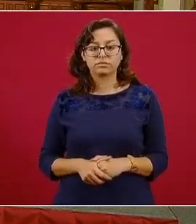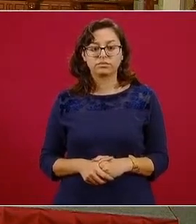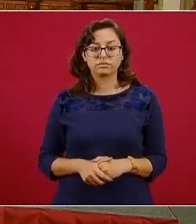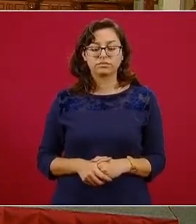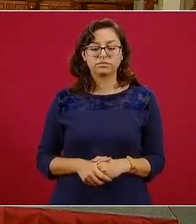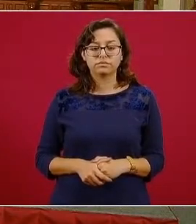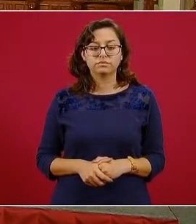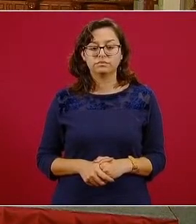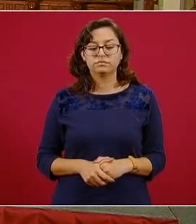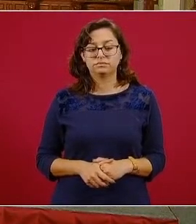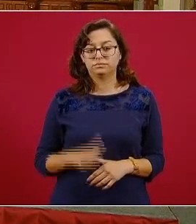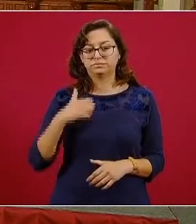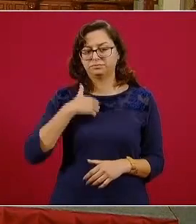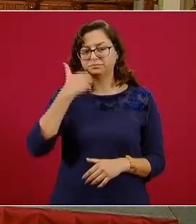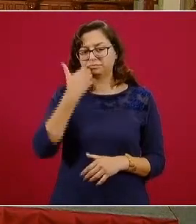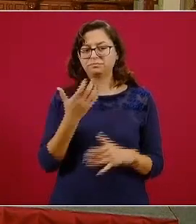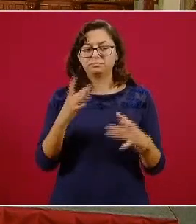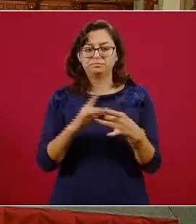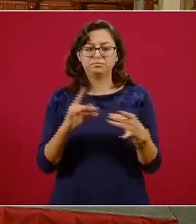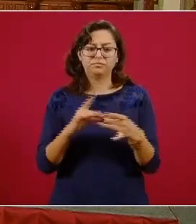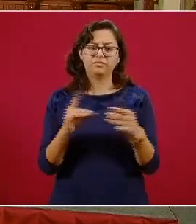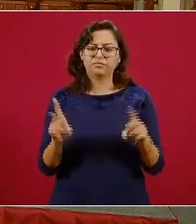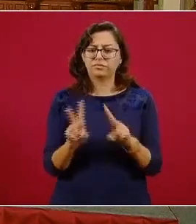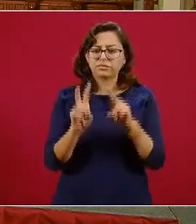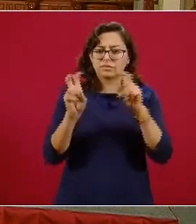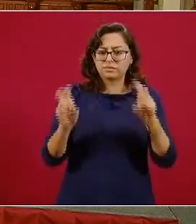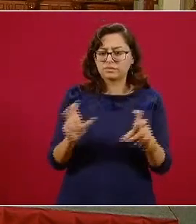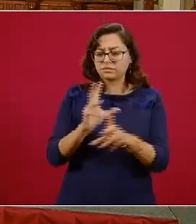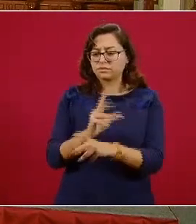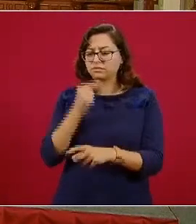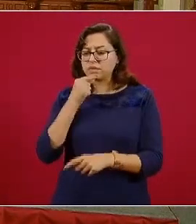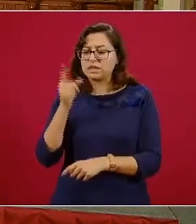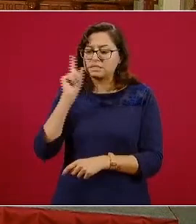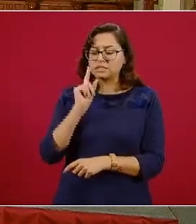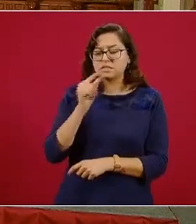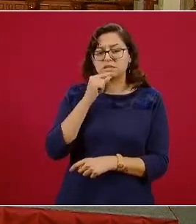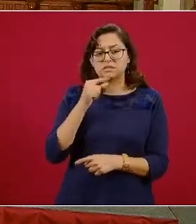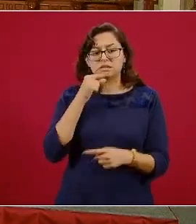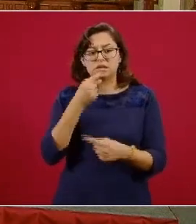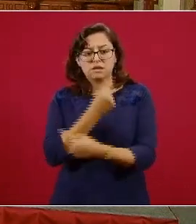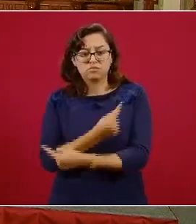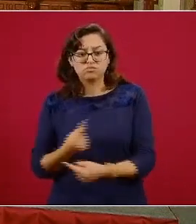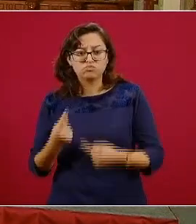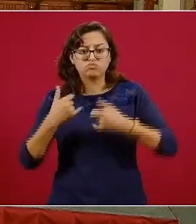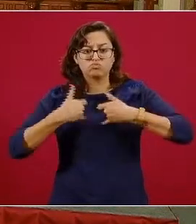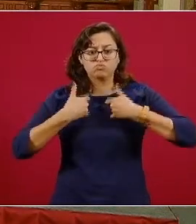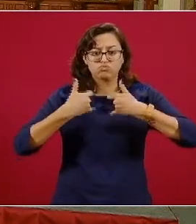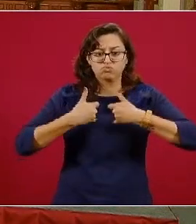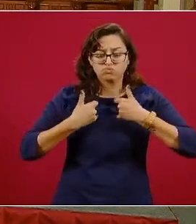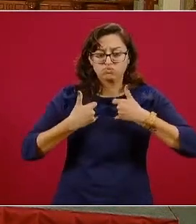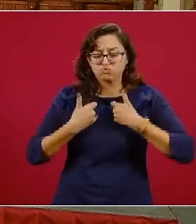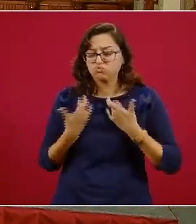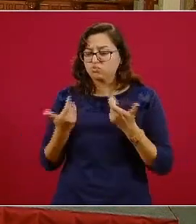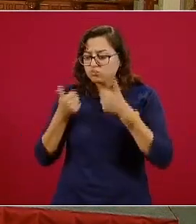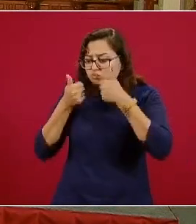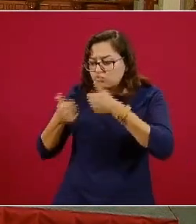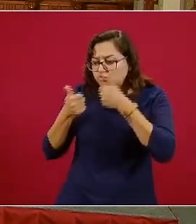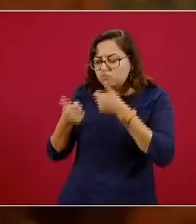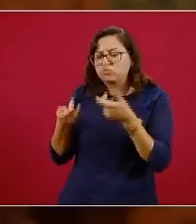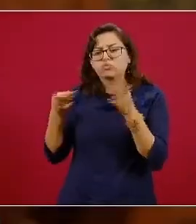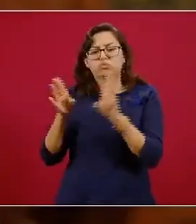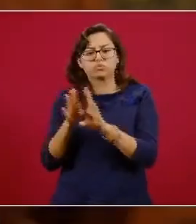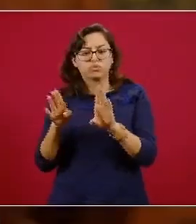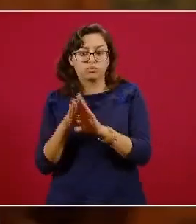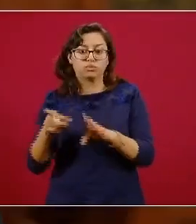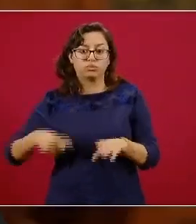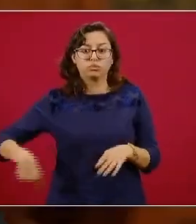Bueno, pues quiero iniciar explicando el protocolo de atención integral a niñas, niños y adolescentes víctimas de delito y en condiciones de